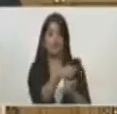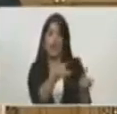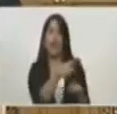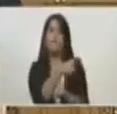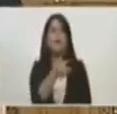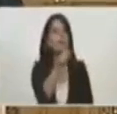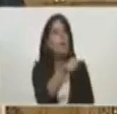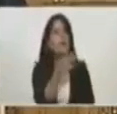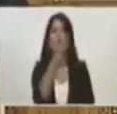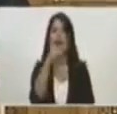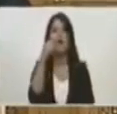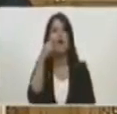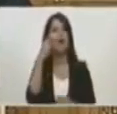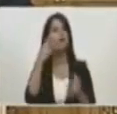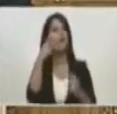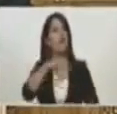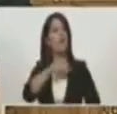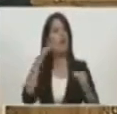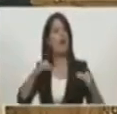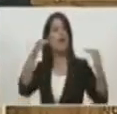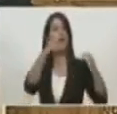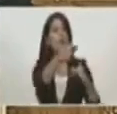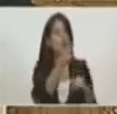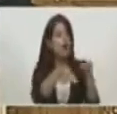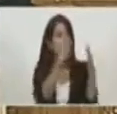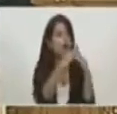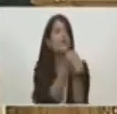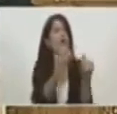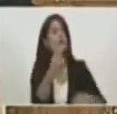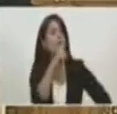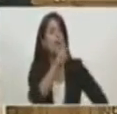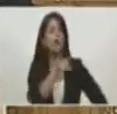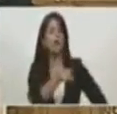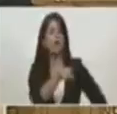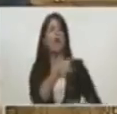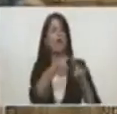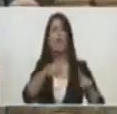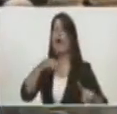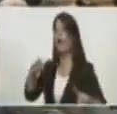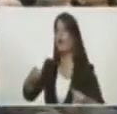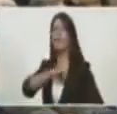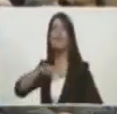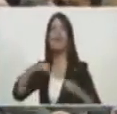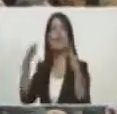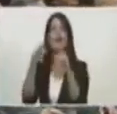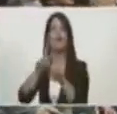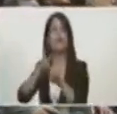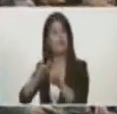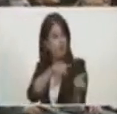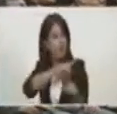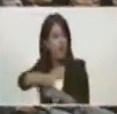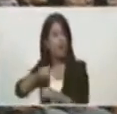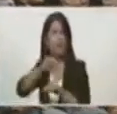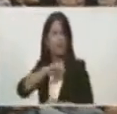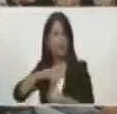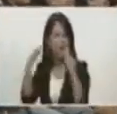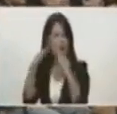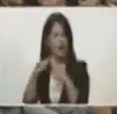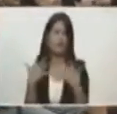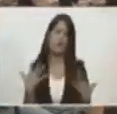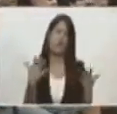Ustedes no tienen la moral de haber construido una vivienda, una, y van a privatizar las viviendas que hemos construido para el pueblo. No, Dios